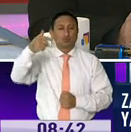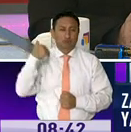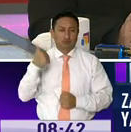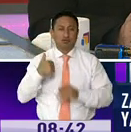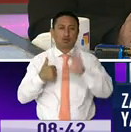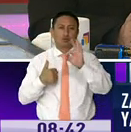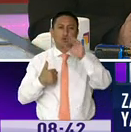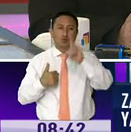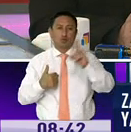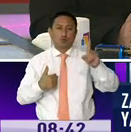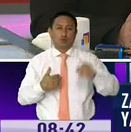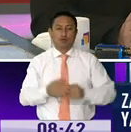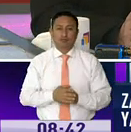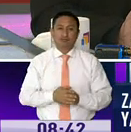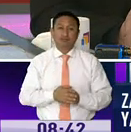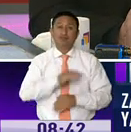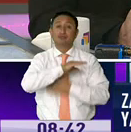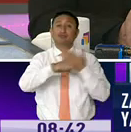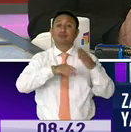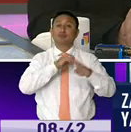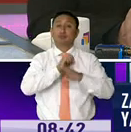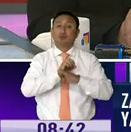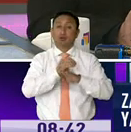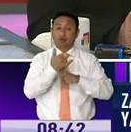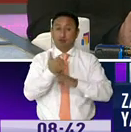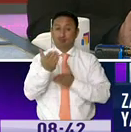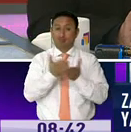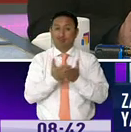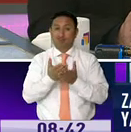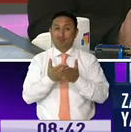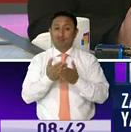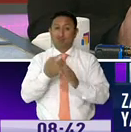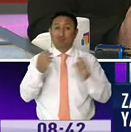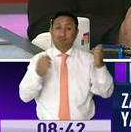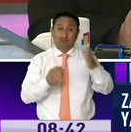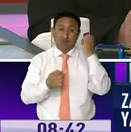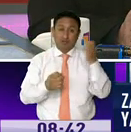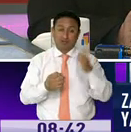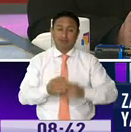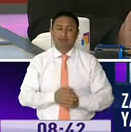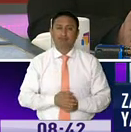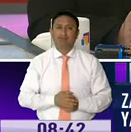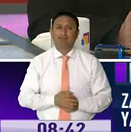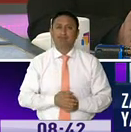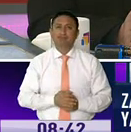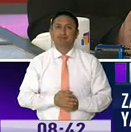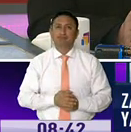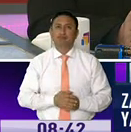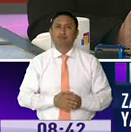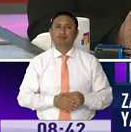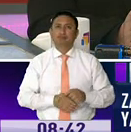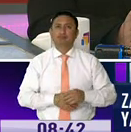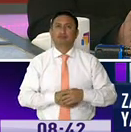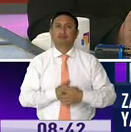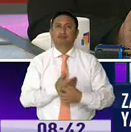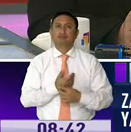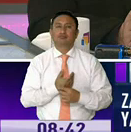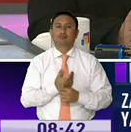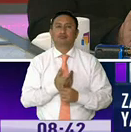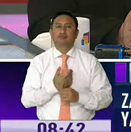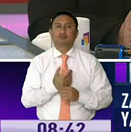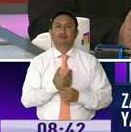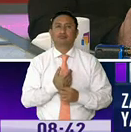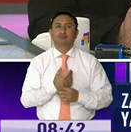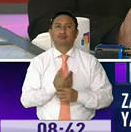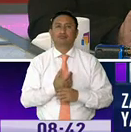ECU 911 a lo largo del país están al servicio de esta emergencia y el toque de queda. ¿Qué ha resultado?